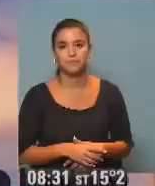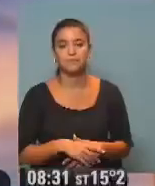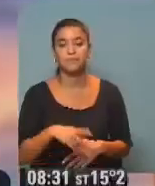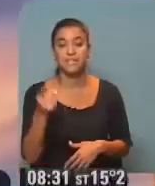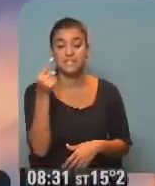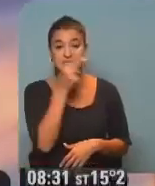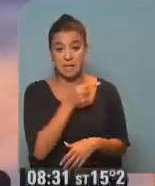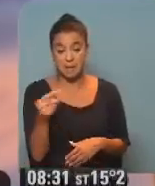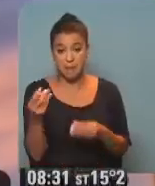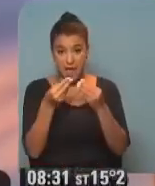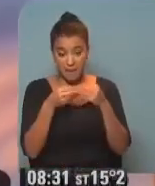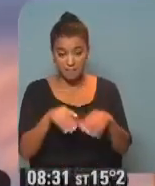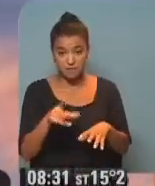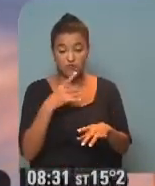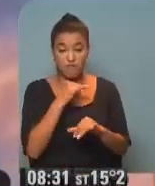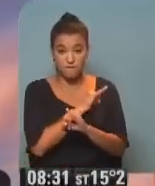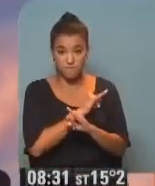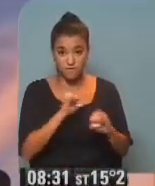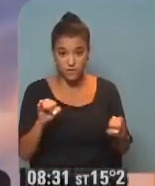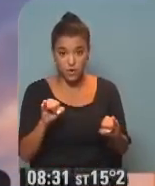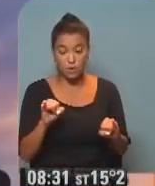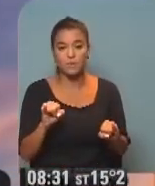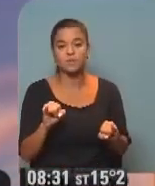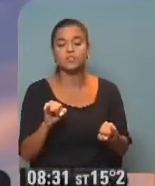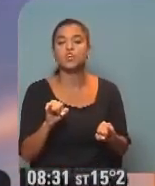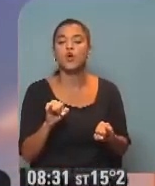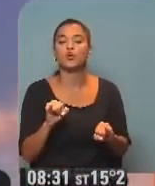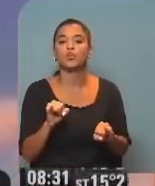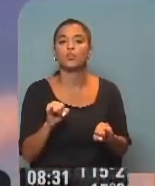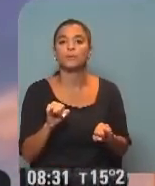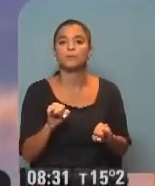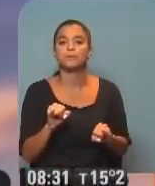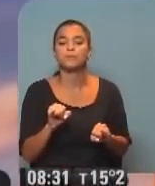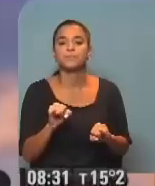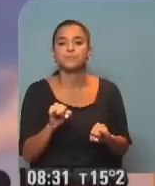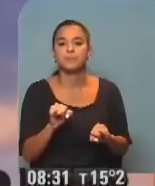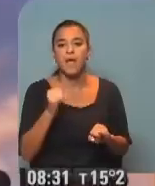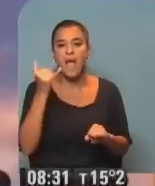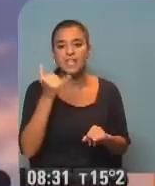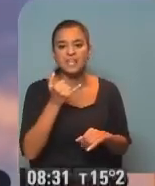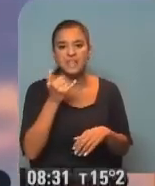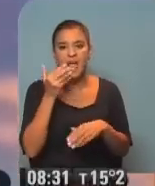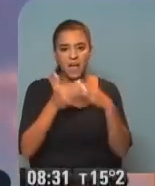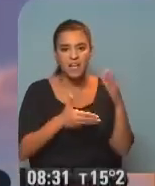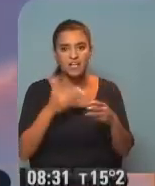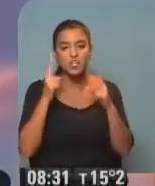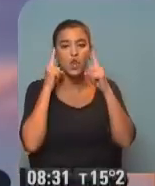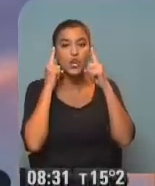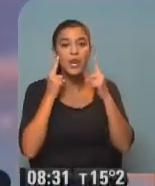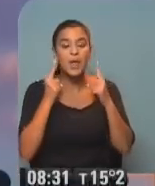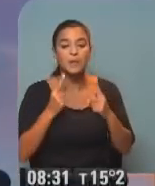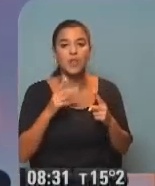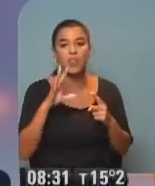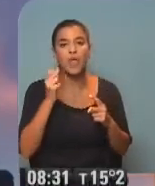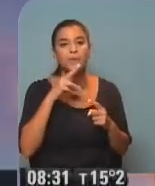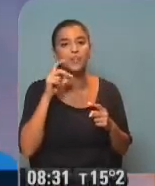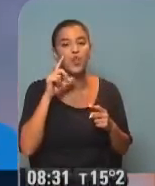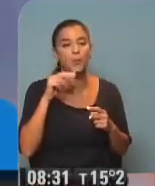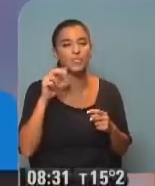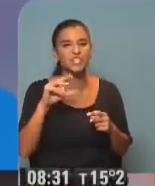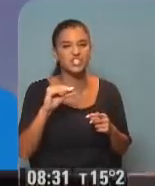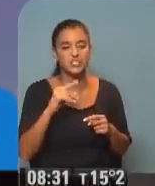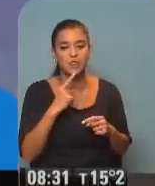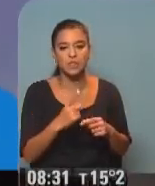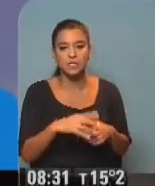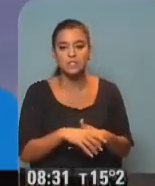La semana comenzó con la información que señaló que hubo una agresión al gran rabino Davidovich. También la